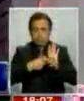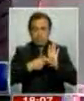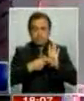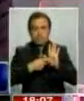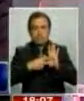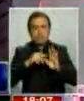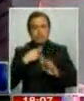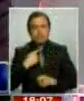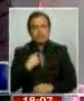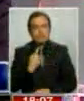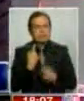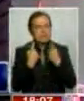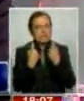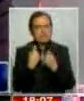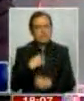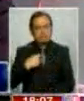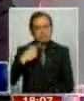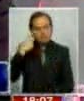con altura de miras en Chile,